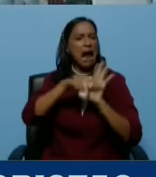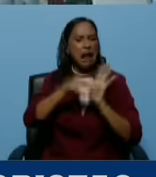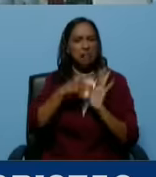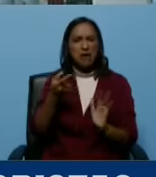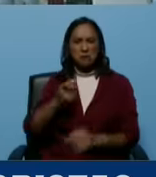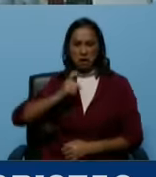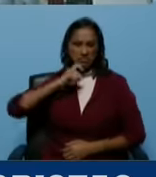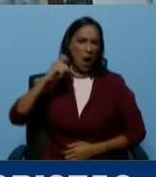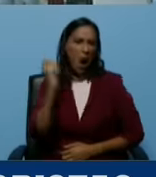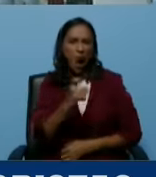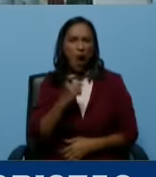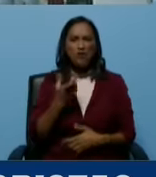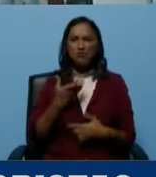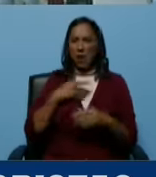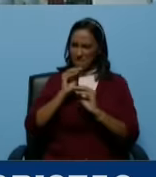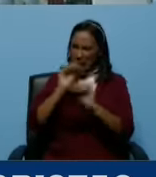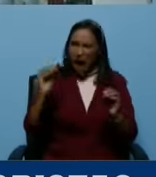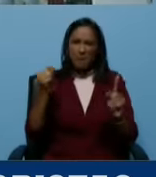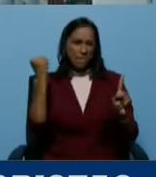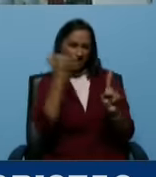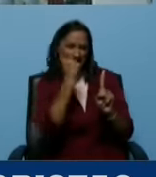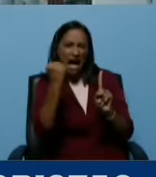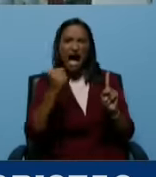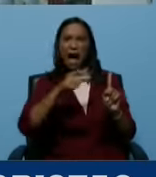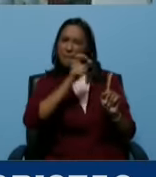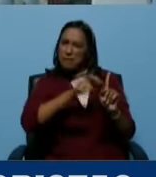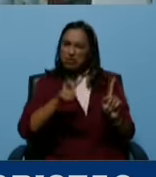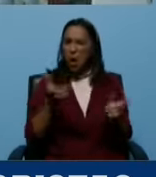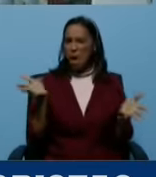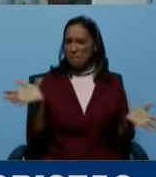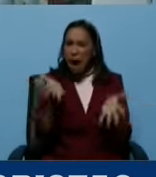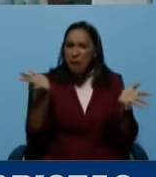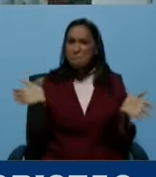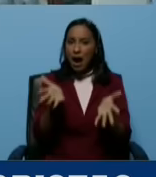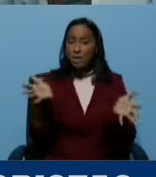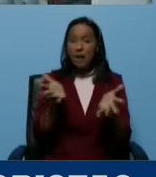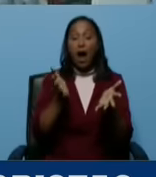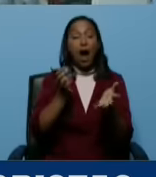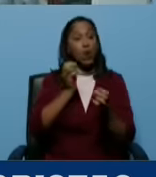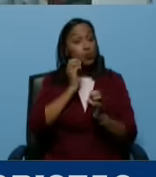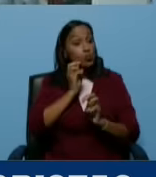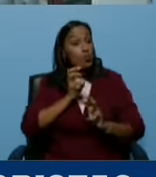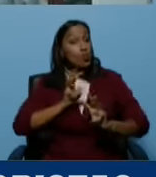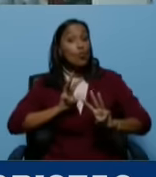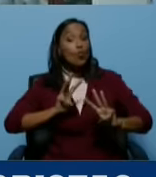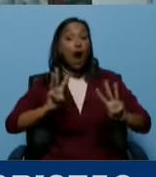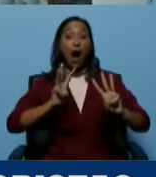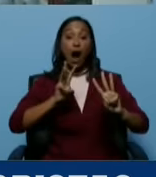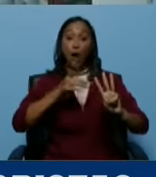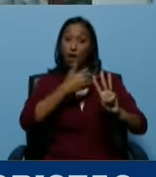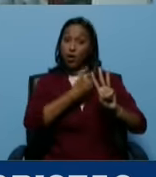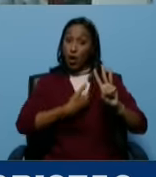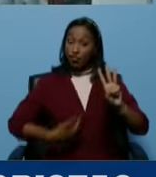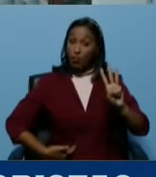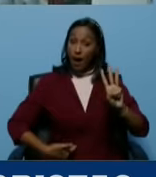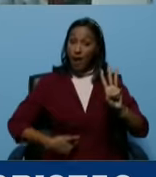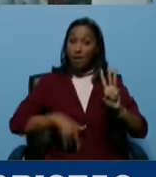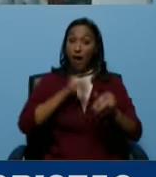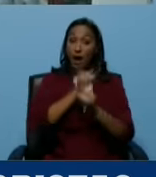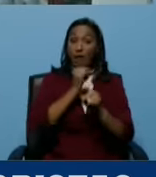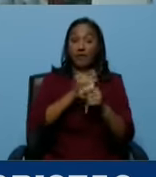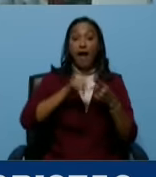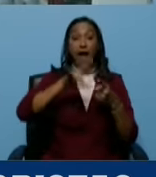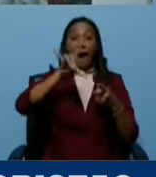de invitar a matar, a asesinar personas, es impresionante que los dueños de estas plataformas,